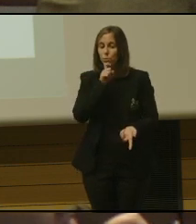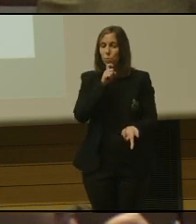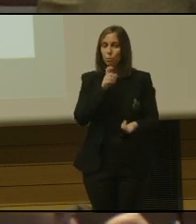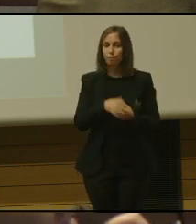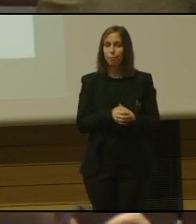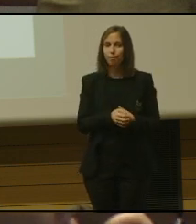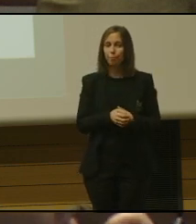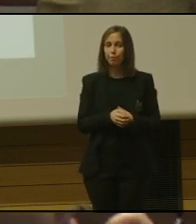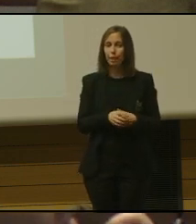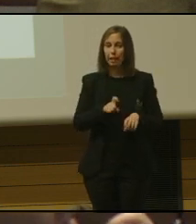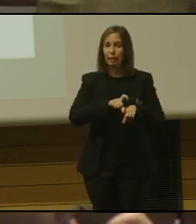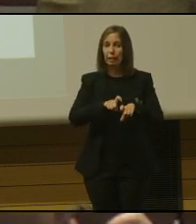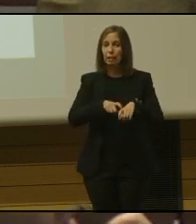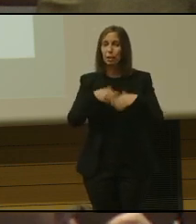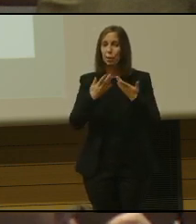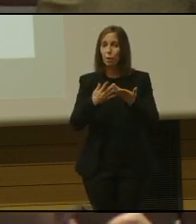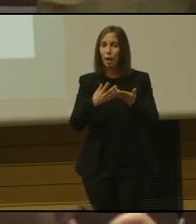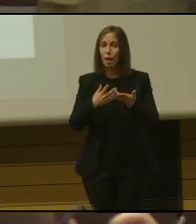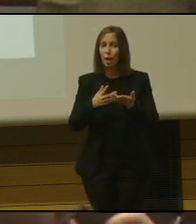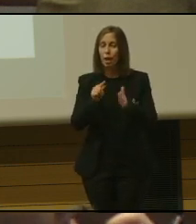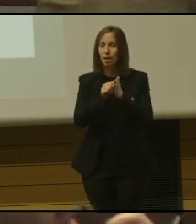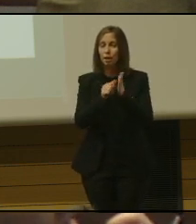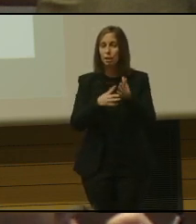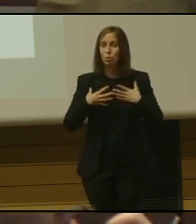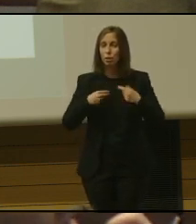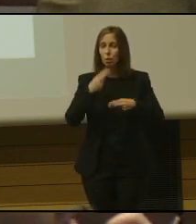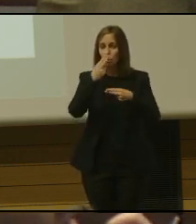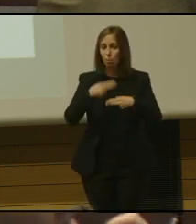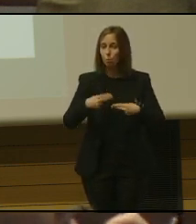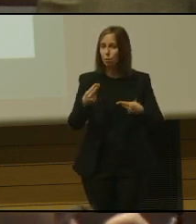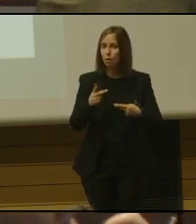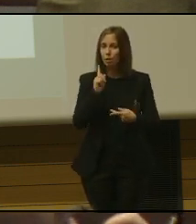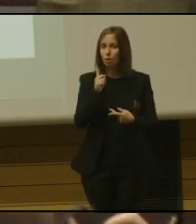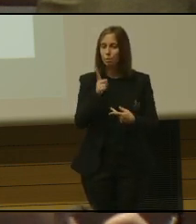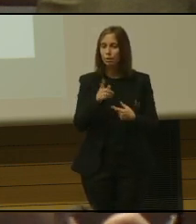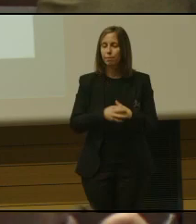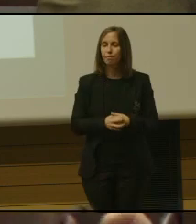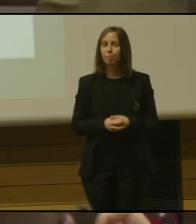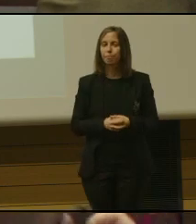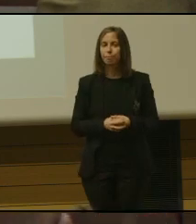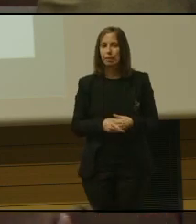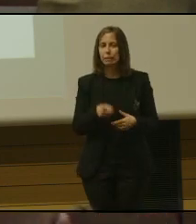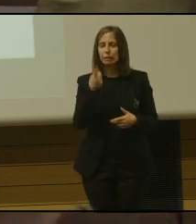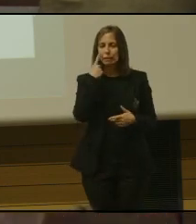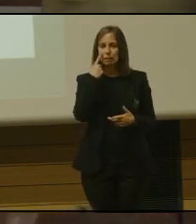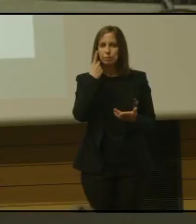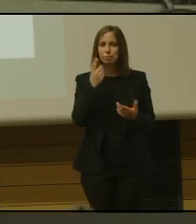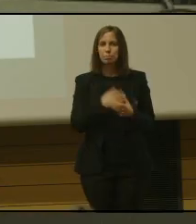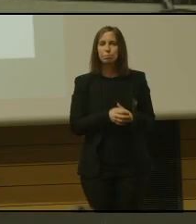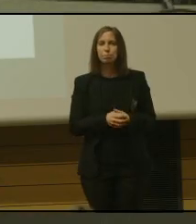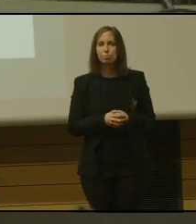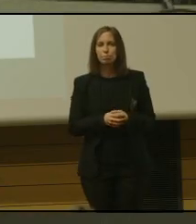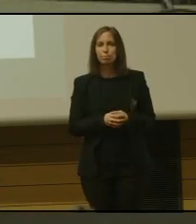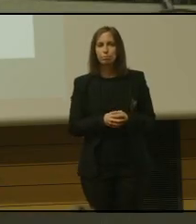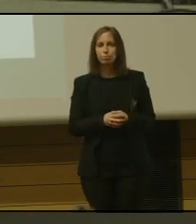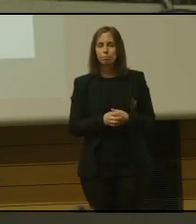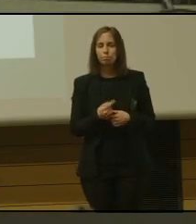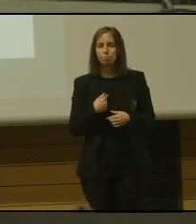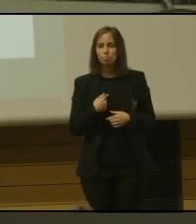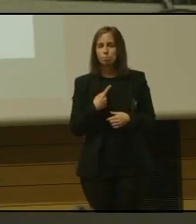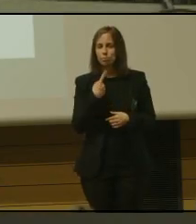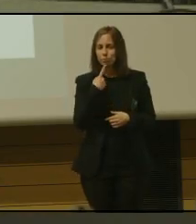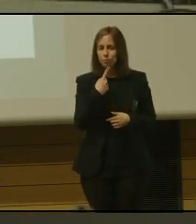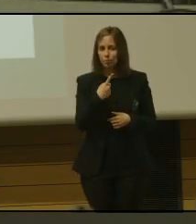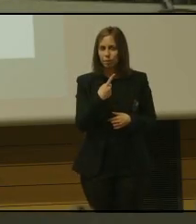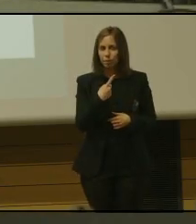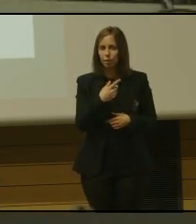¿Cuál es el criterio? ¿Únicamente los datos de salud pública? Fíjate, a mí, y te lo